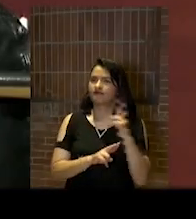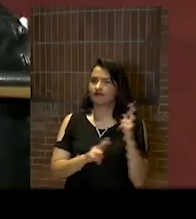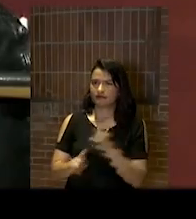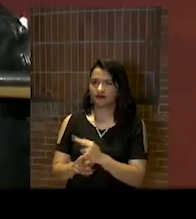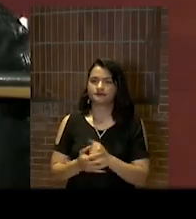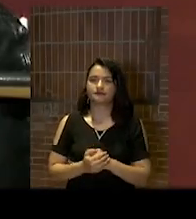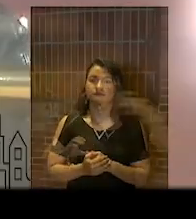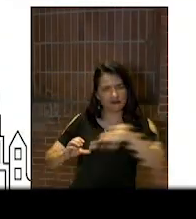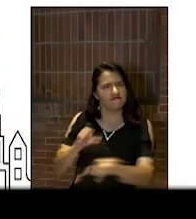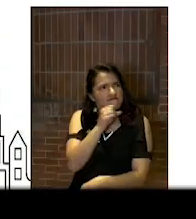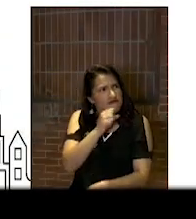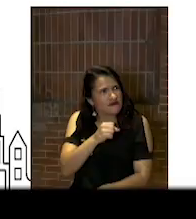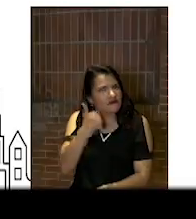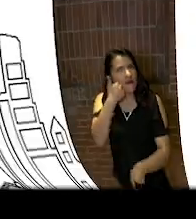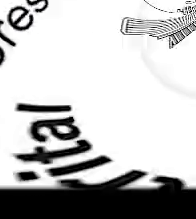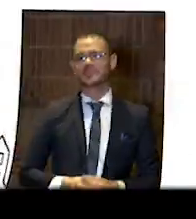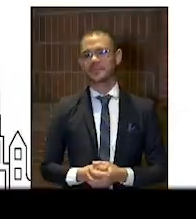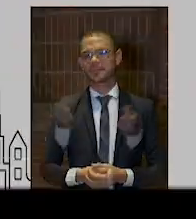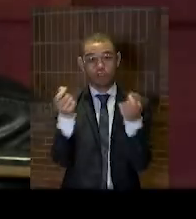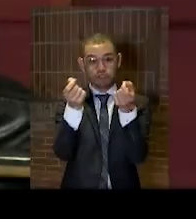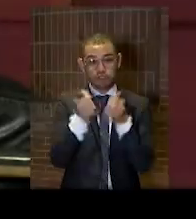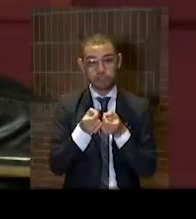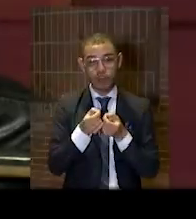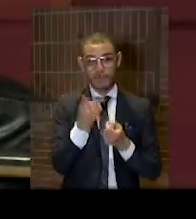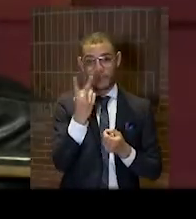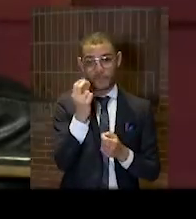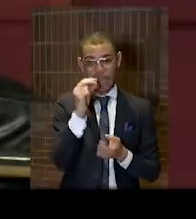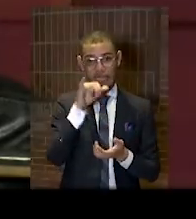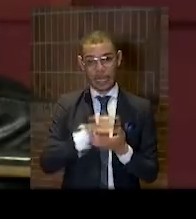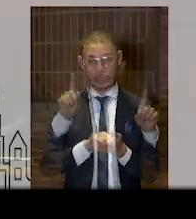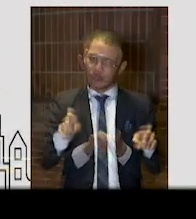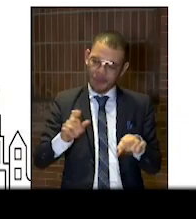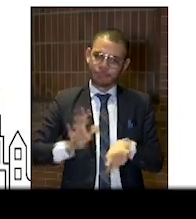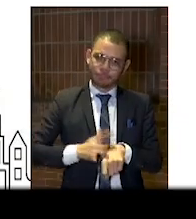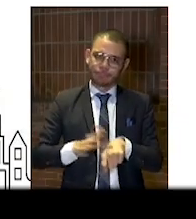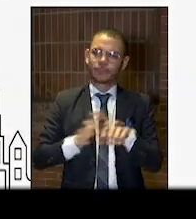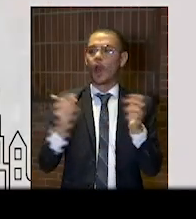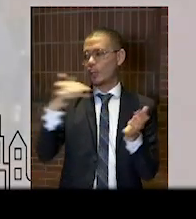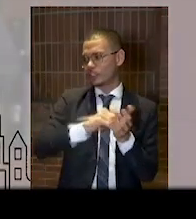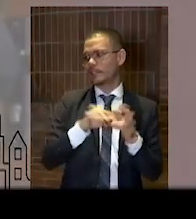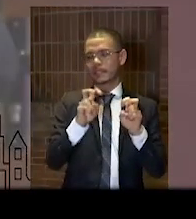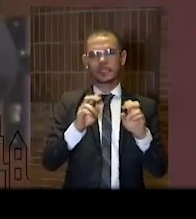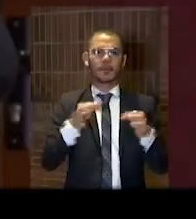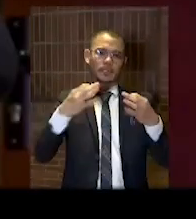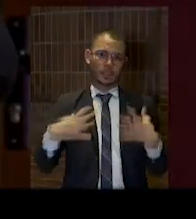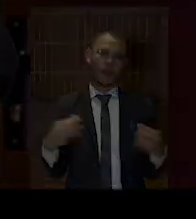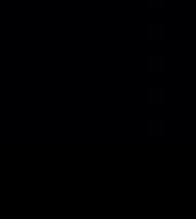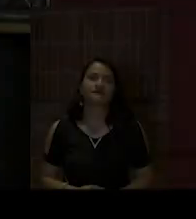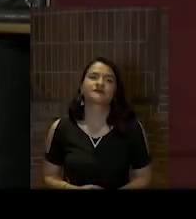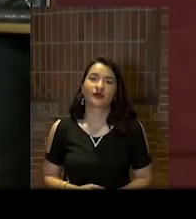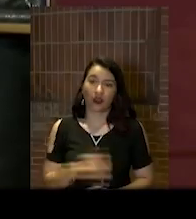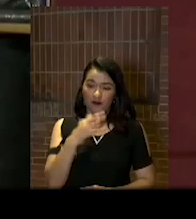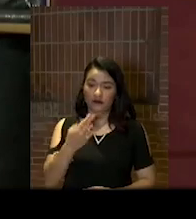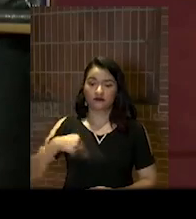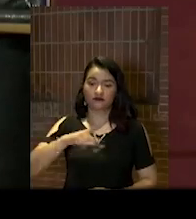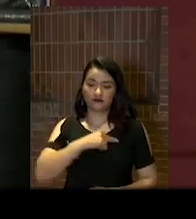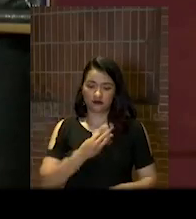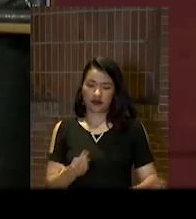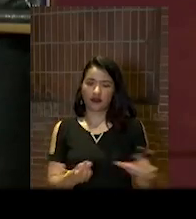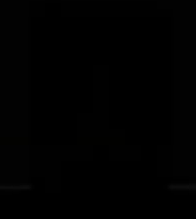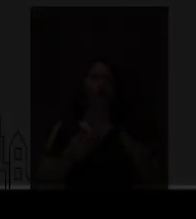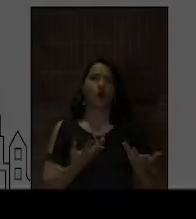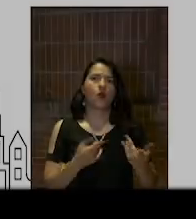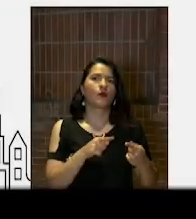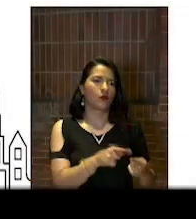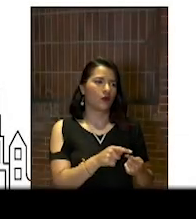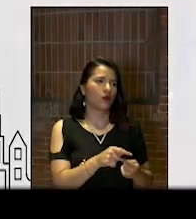sido una prioridad para el Cabildo mismo. De las últimas 5 administraciones de las cámaras son importantes, por ejemplo. Presentó esta